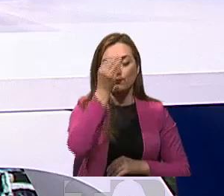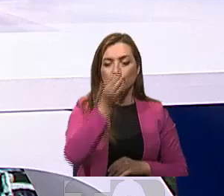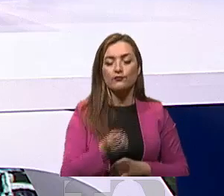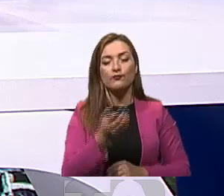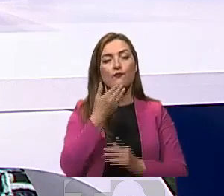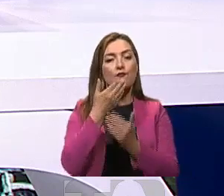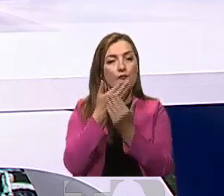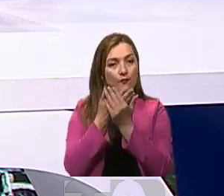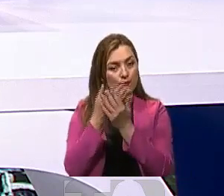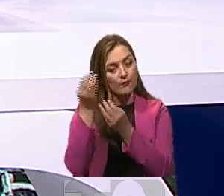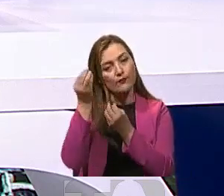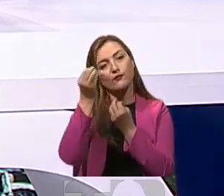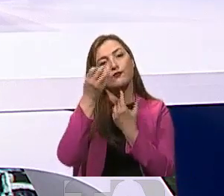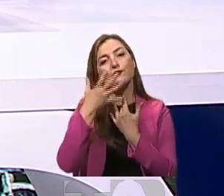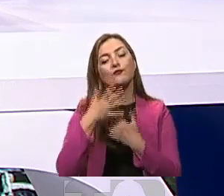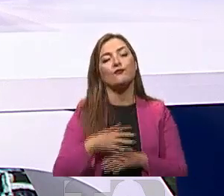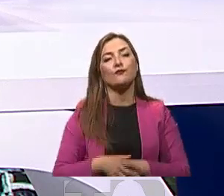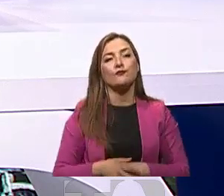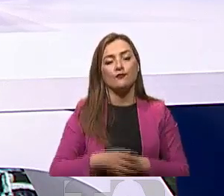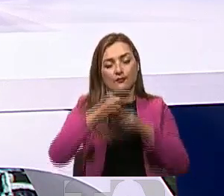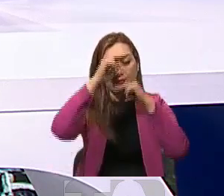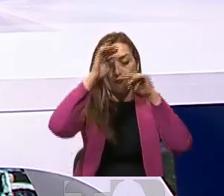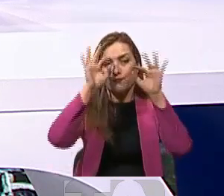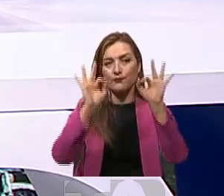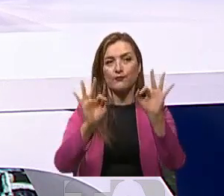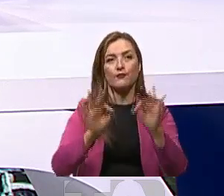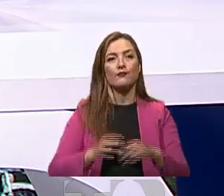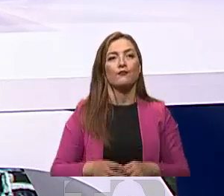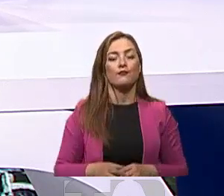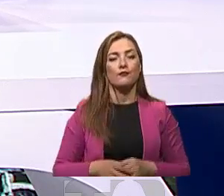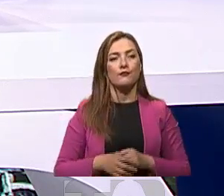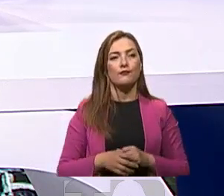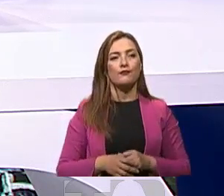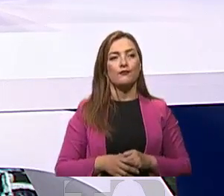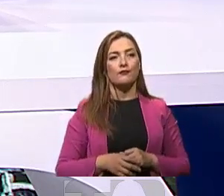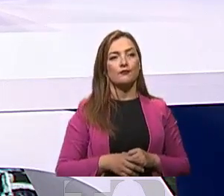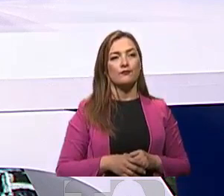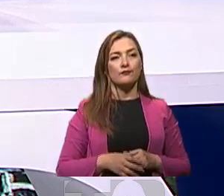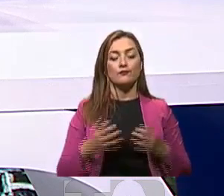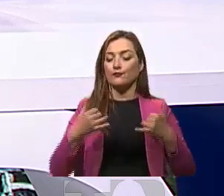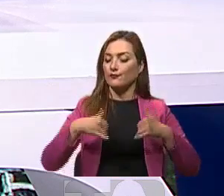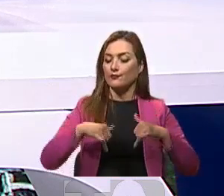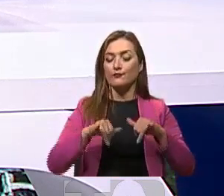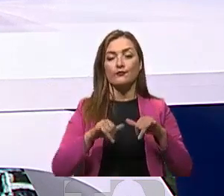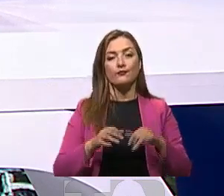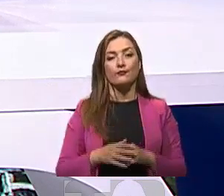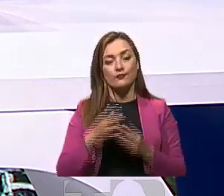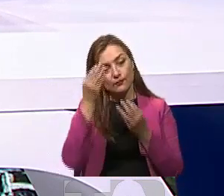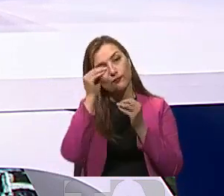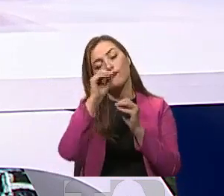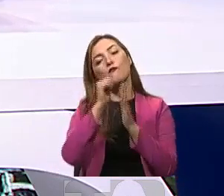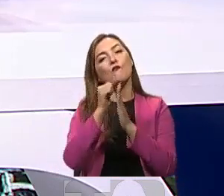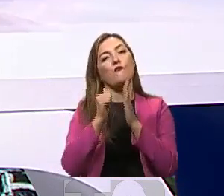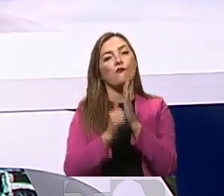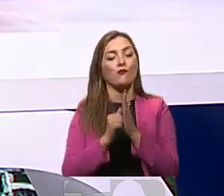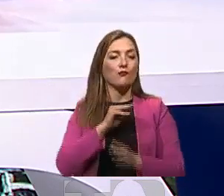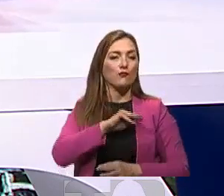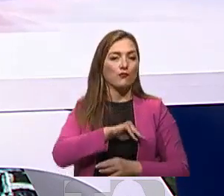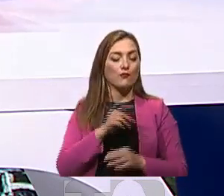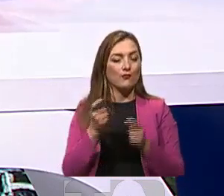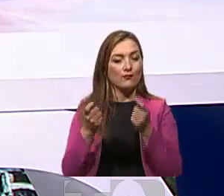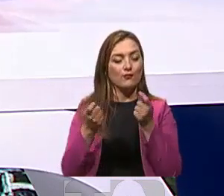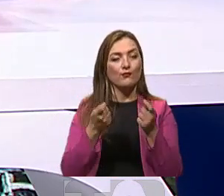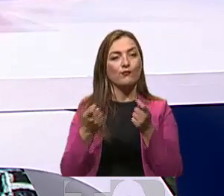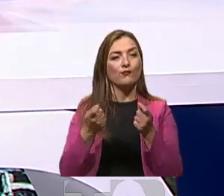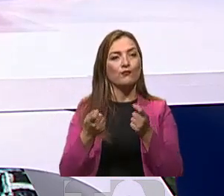Steffi, muchísimas gracias por la información y qué buenas noticias para nuestros vecinos. Vamos a continuar y les contamos que la Agencia Metropolitana de